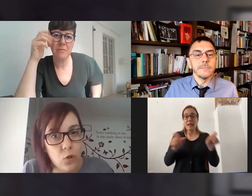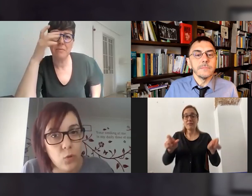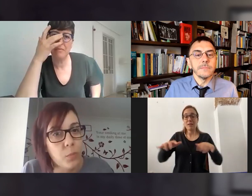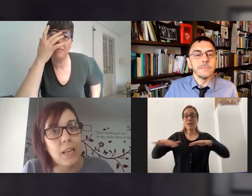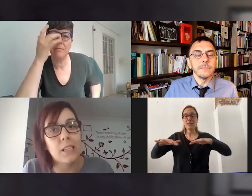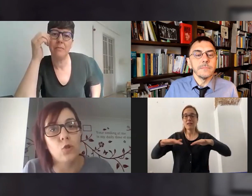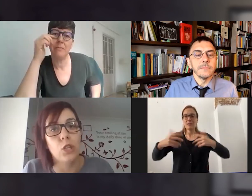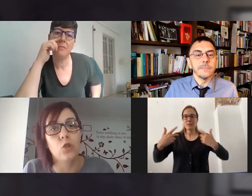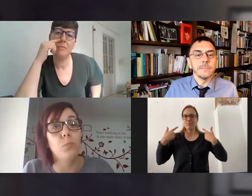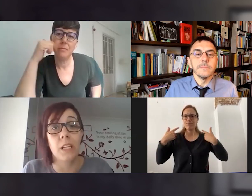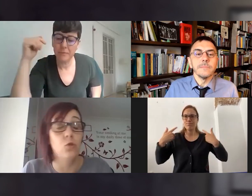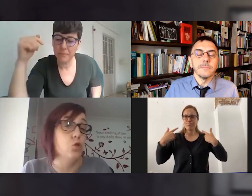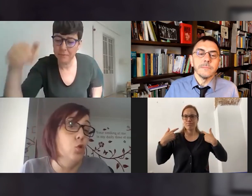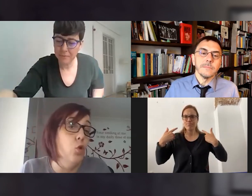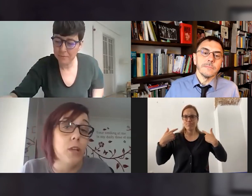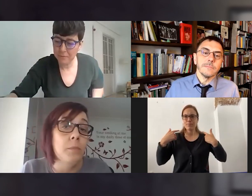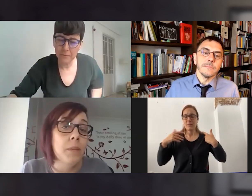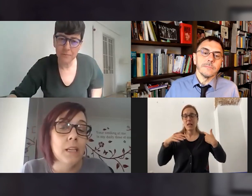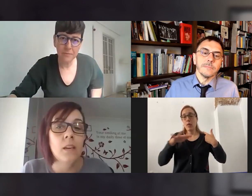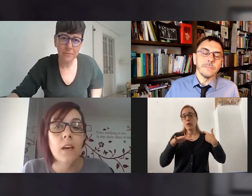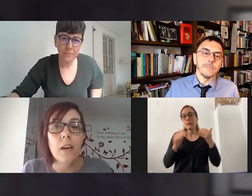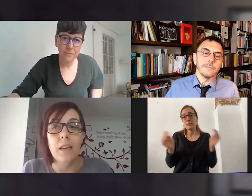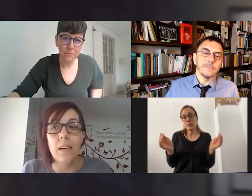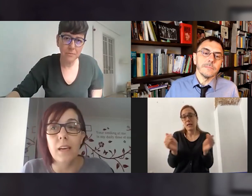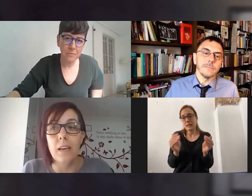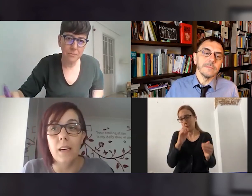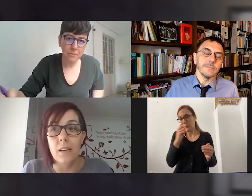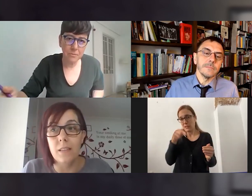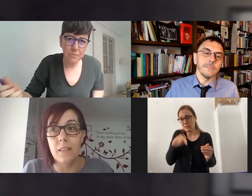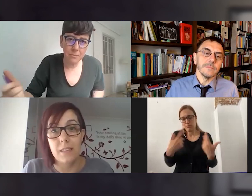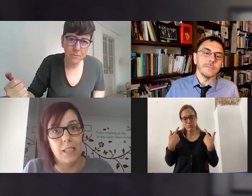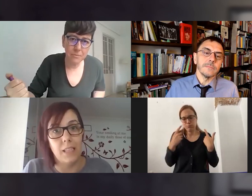esté pasando muy mal en estos sitios pequeños. Y luego también